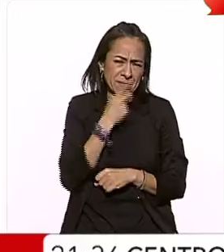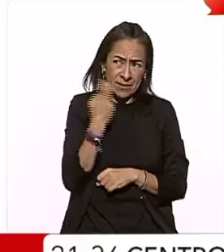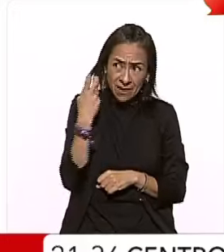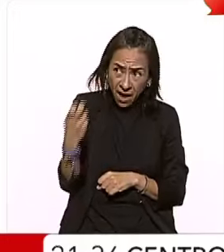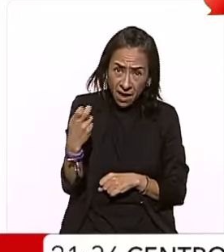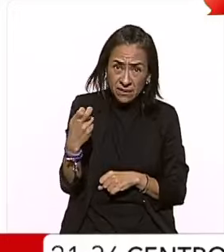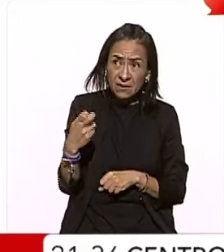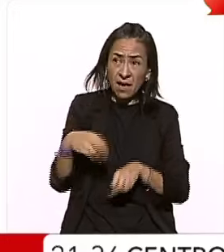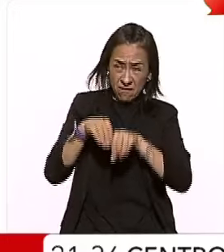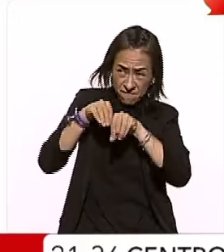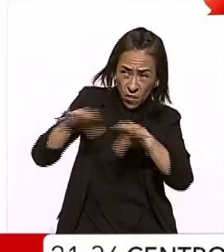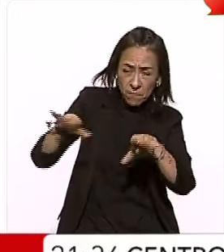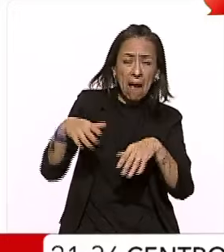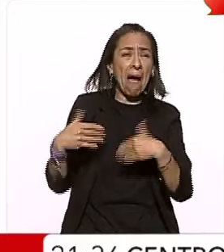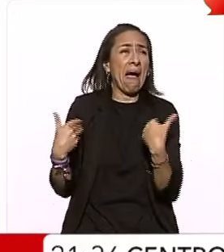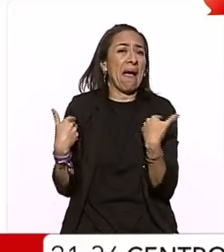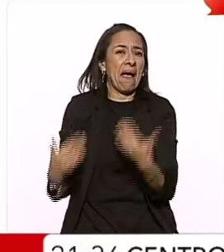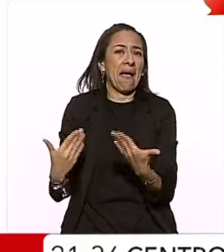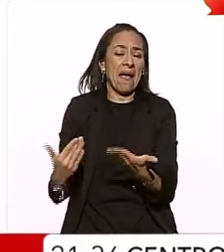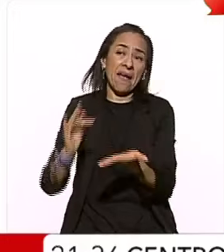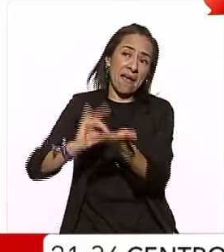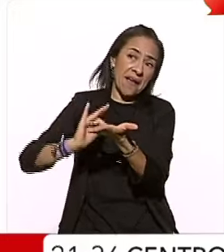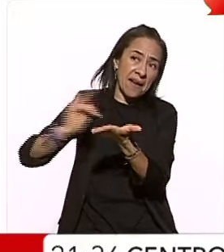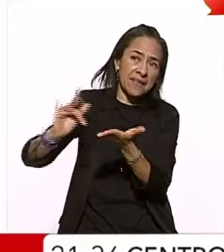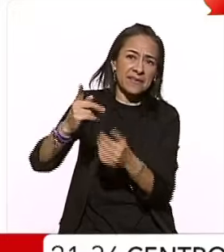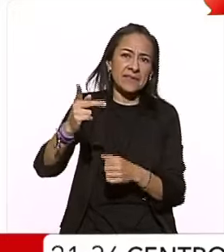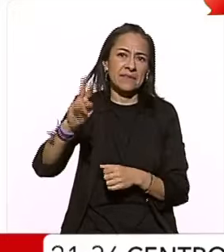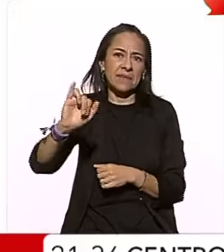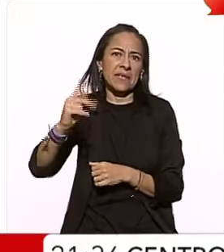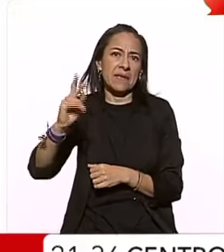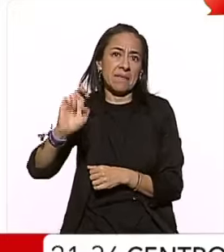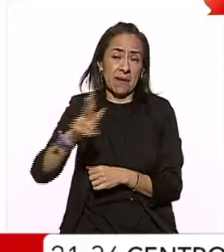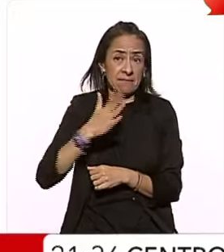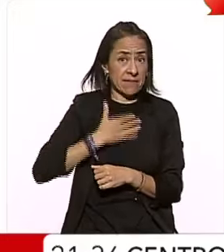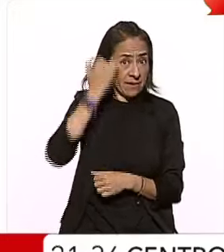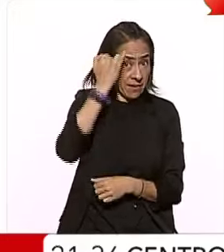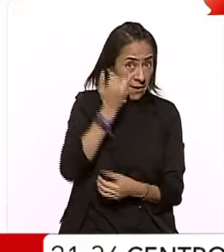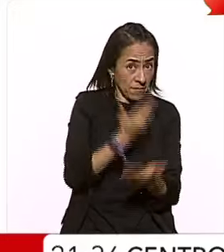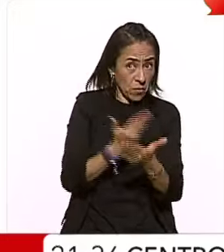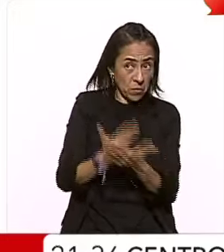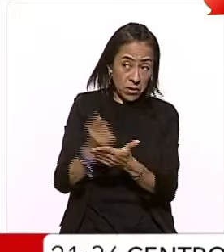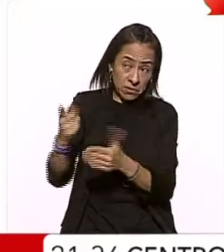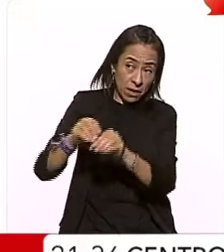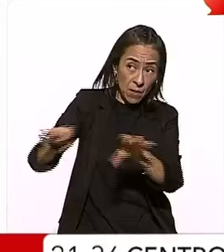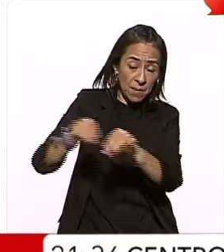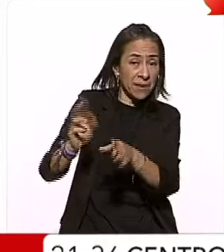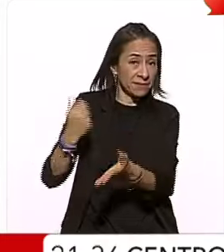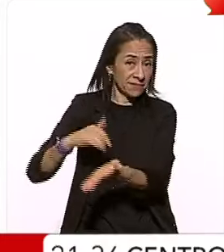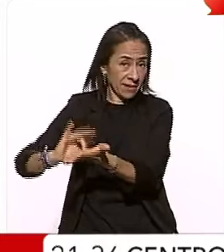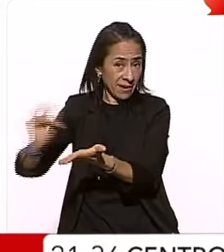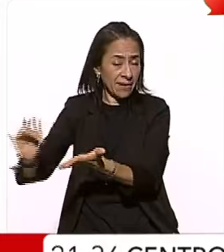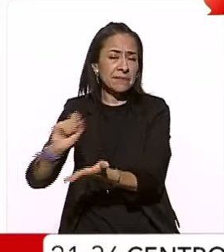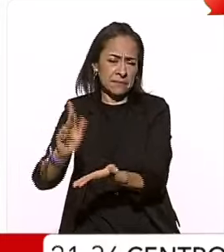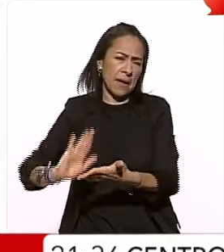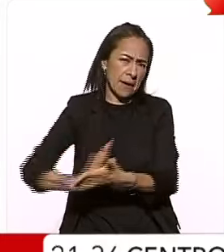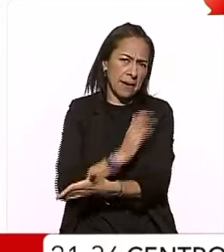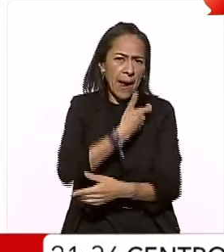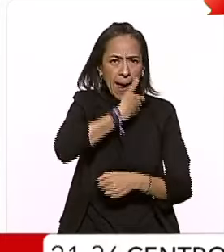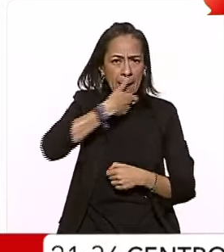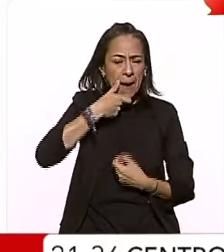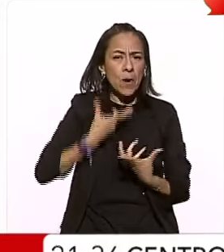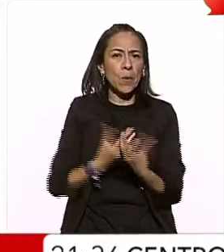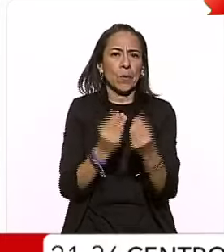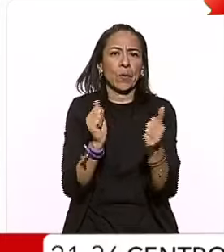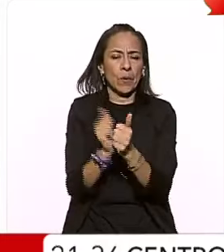y agradeció al PRI y al PAN por promocionar sus propuestas. Por otro lado, Maínez también se solidarizó con el consejero